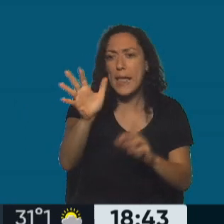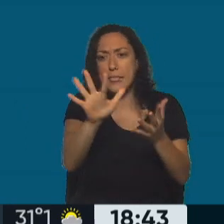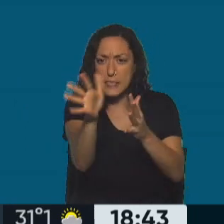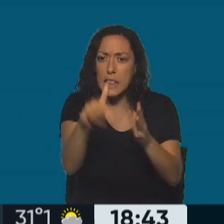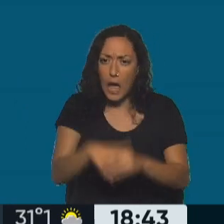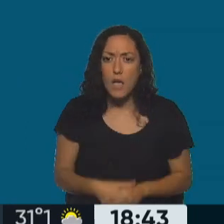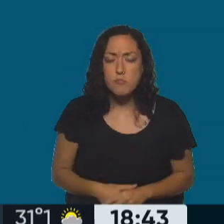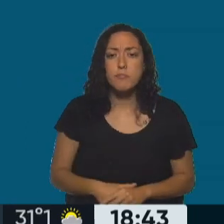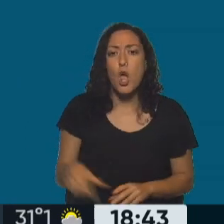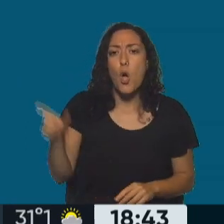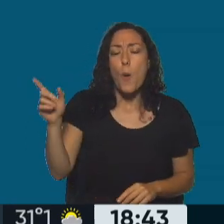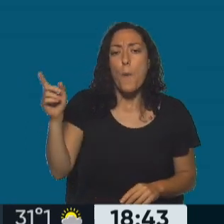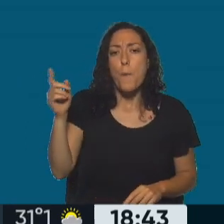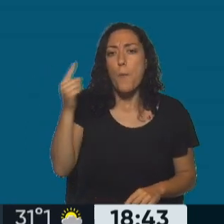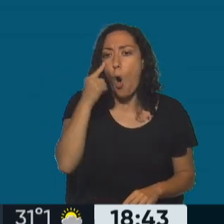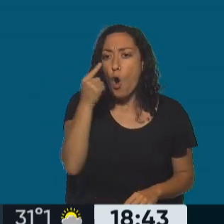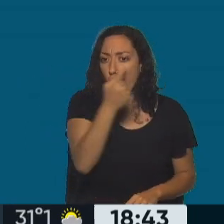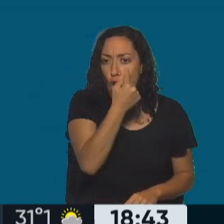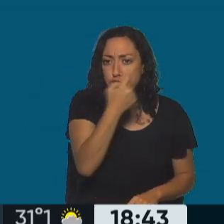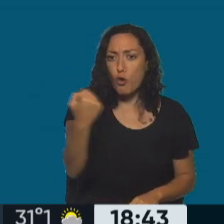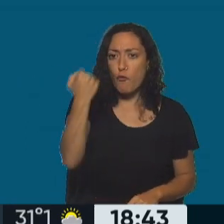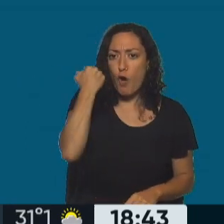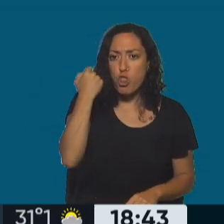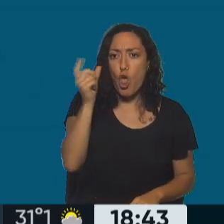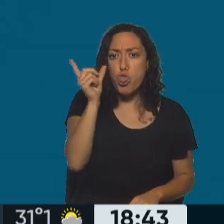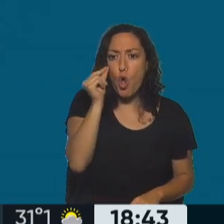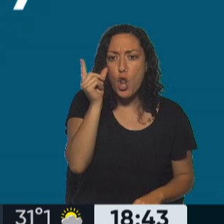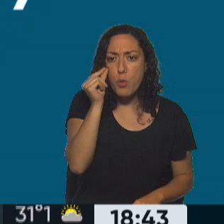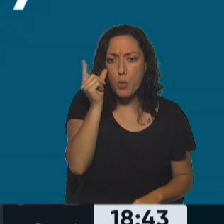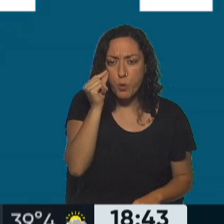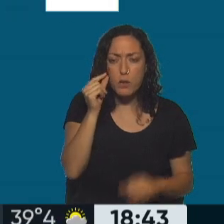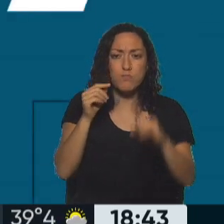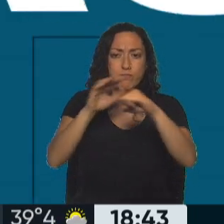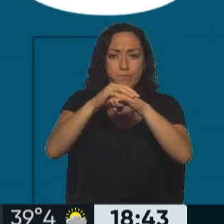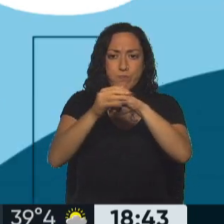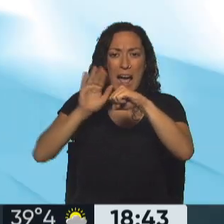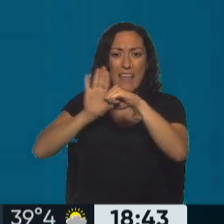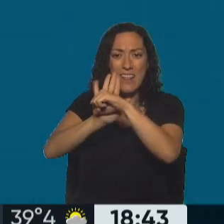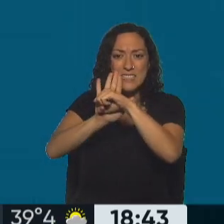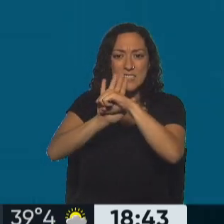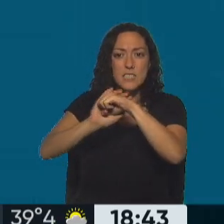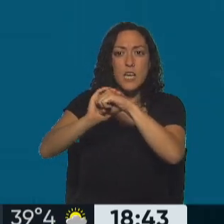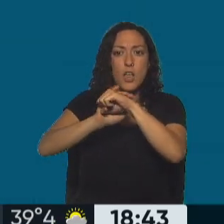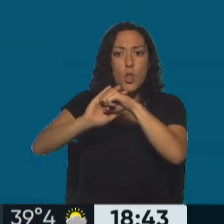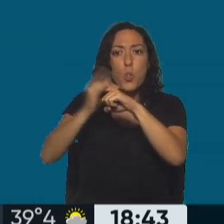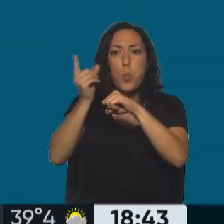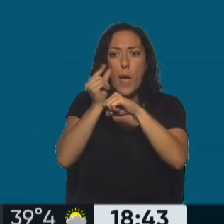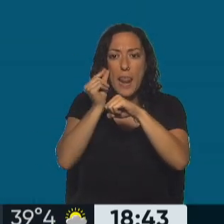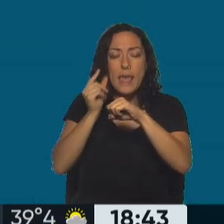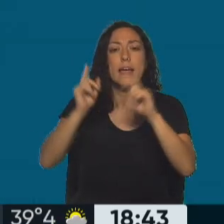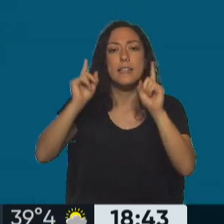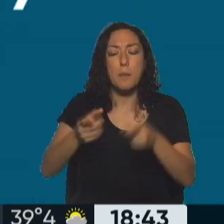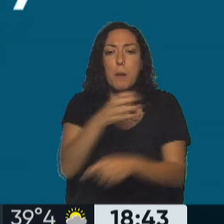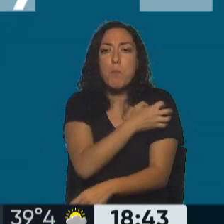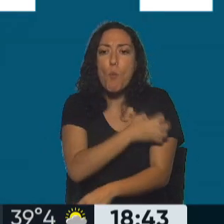mucho dolor en la parte de atrás de los ojos retro orbital mucho dolor muscular se la llama